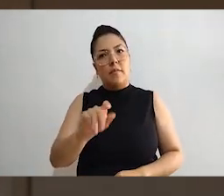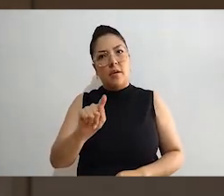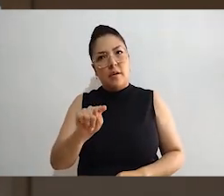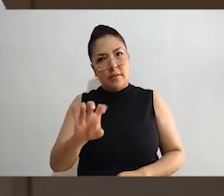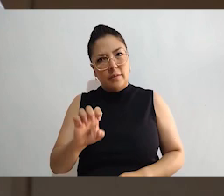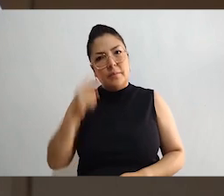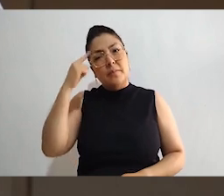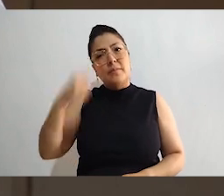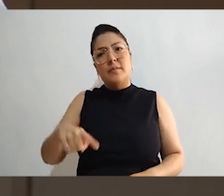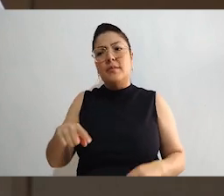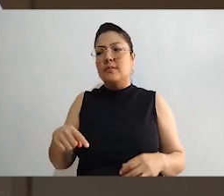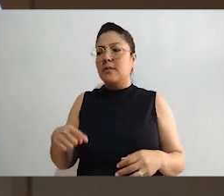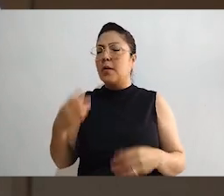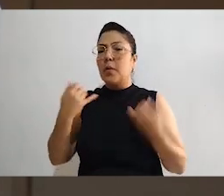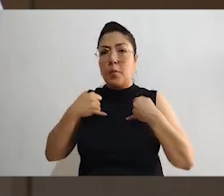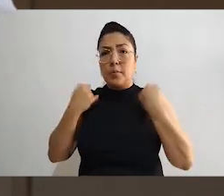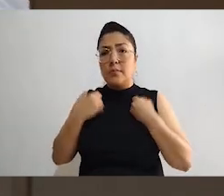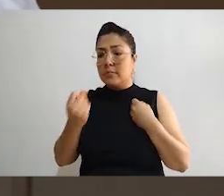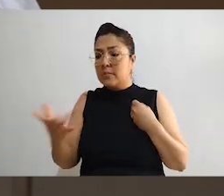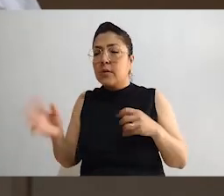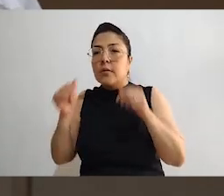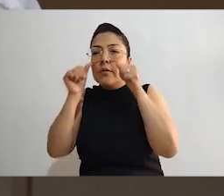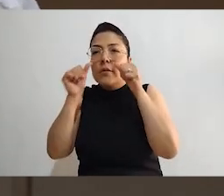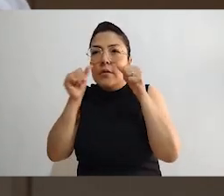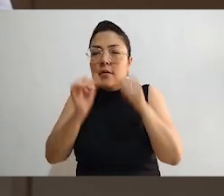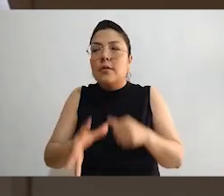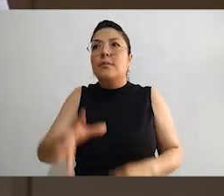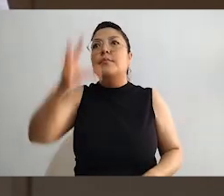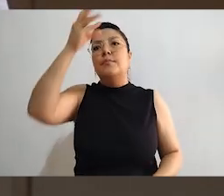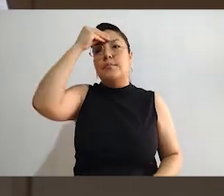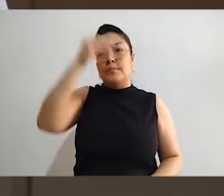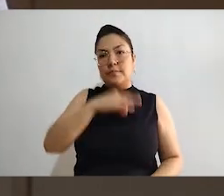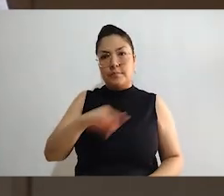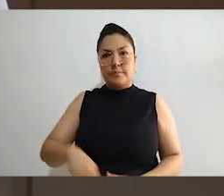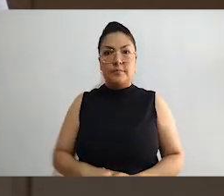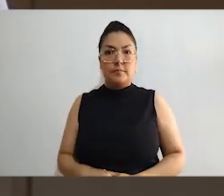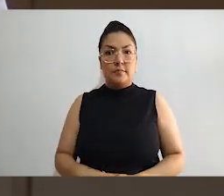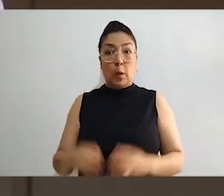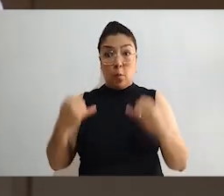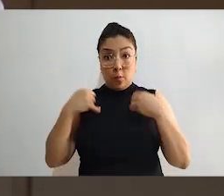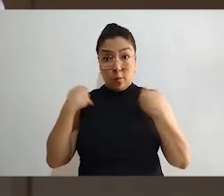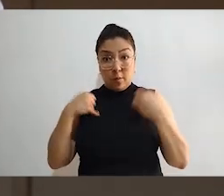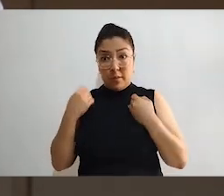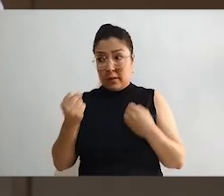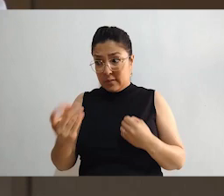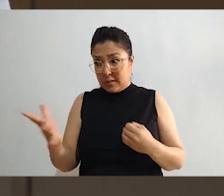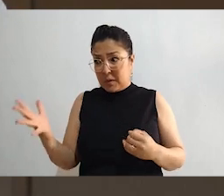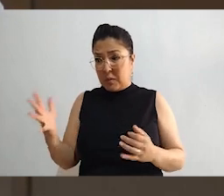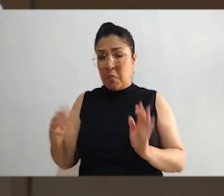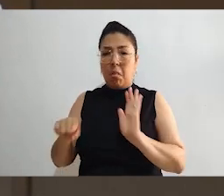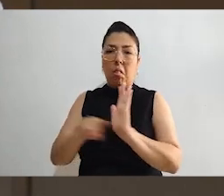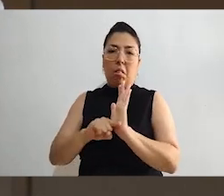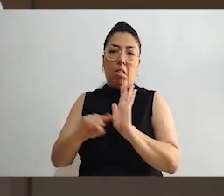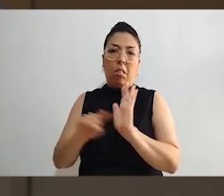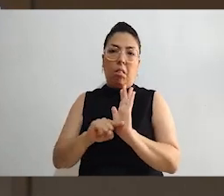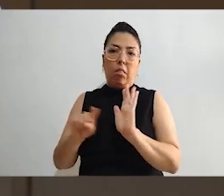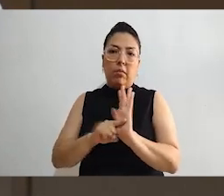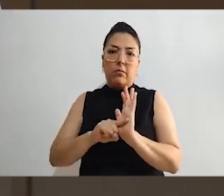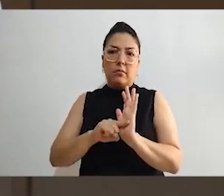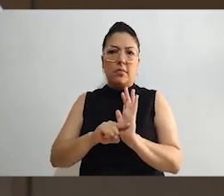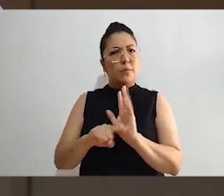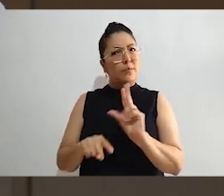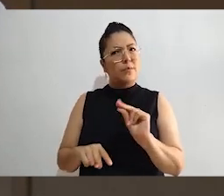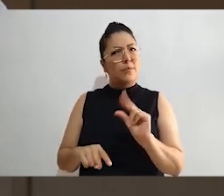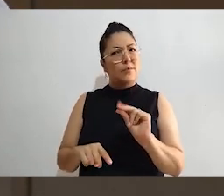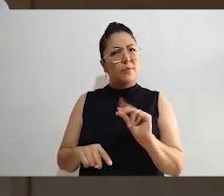las opciones que hay para votar. Entonces, ser joven no es negativo. Ser joven, al contrario,